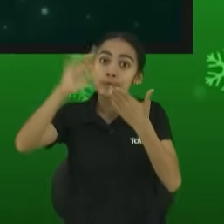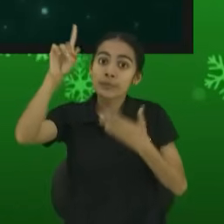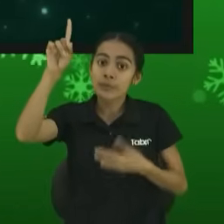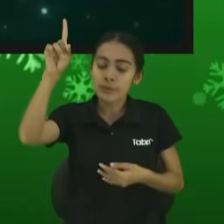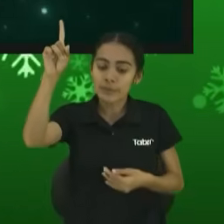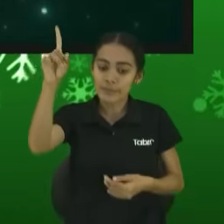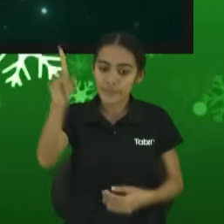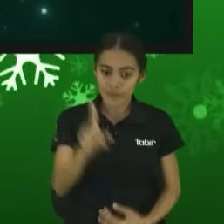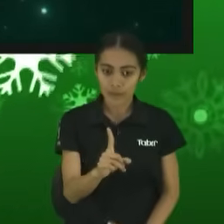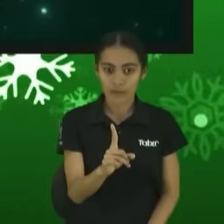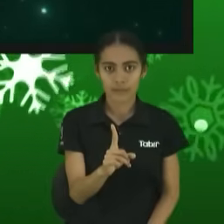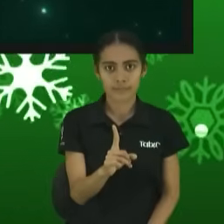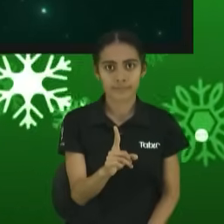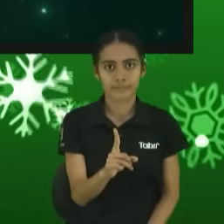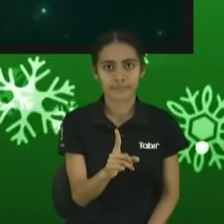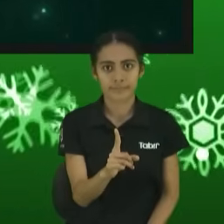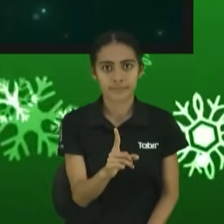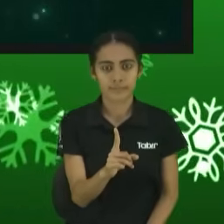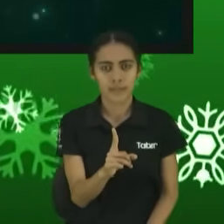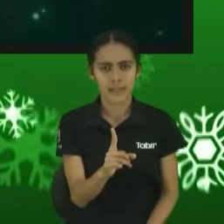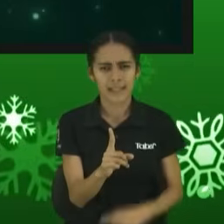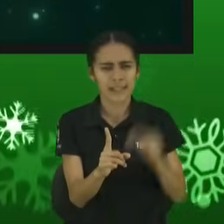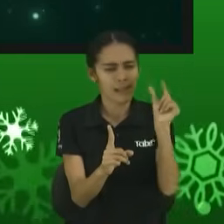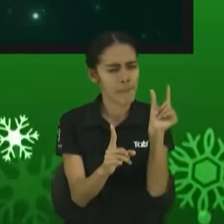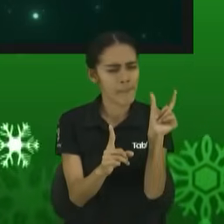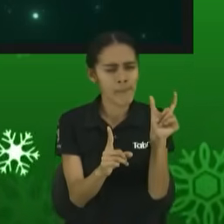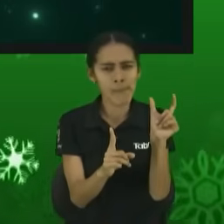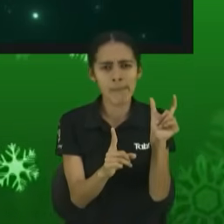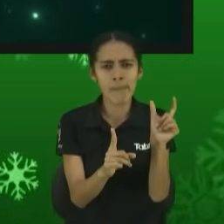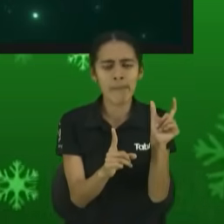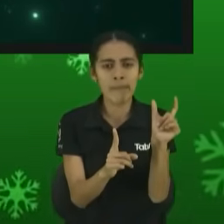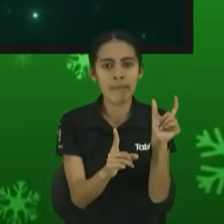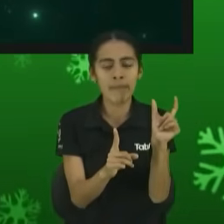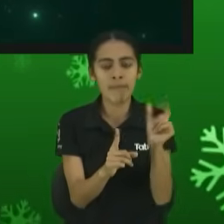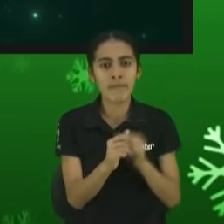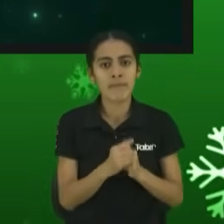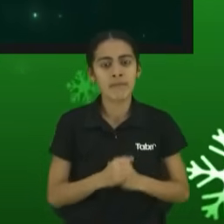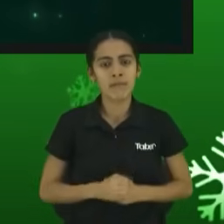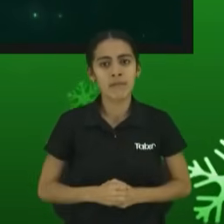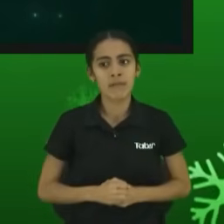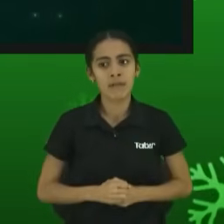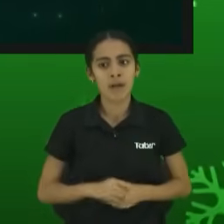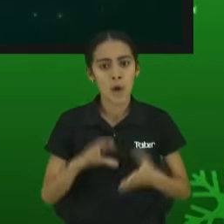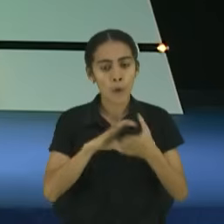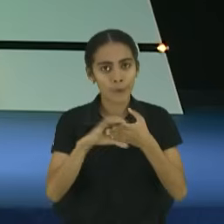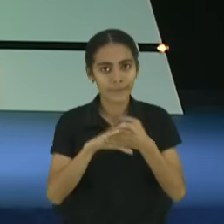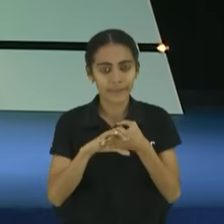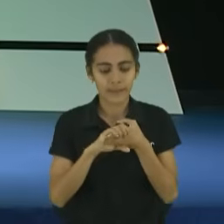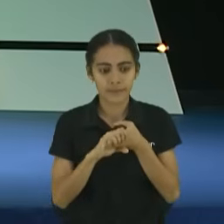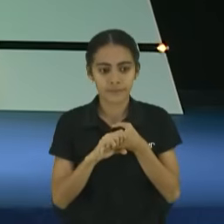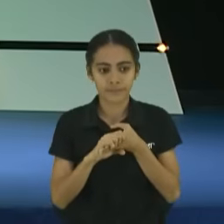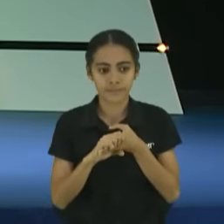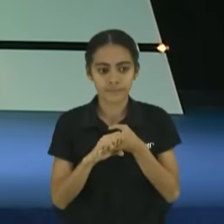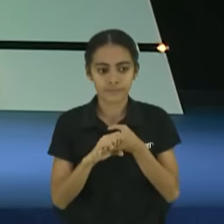eso podemos sacarle un montón de cosas a este pedacito del texto sin sacarlo de contexto. O sea que hay un espíritu de mentira.